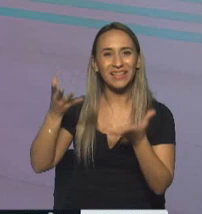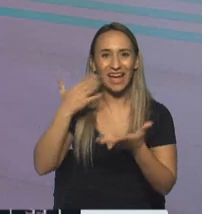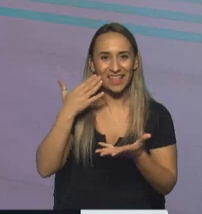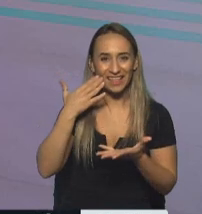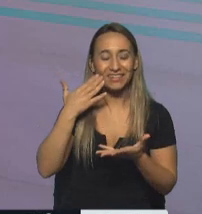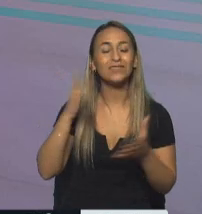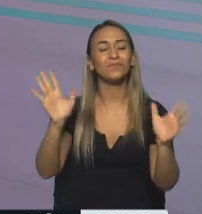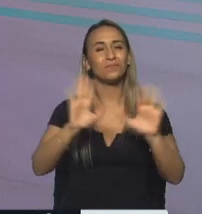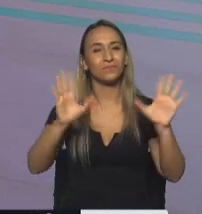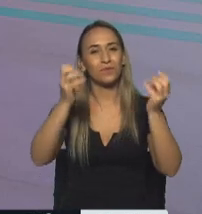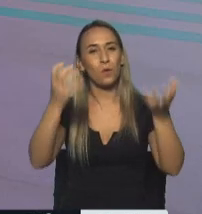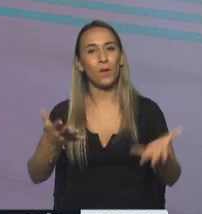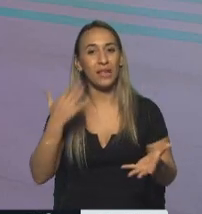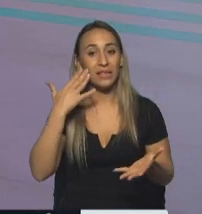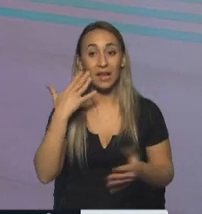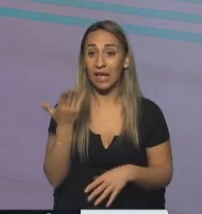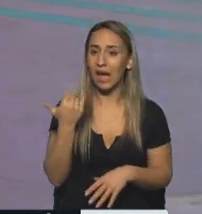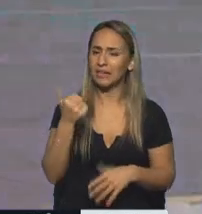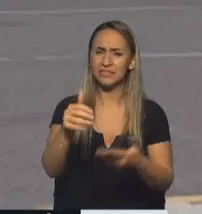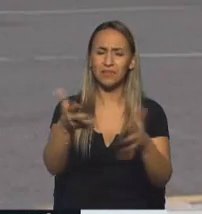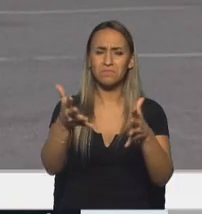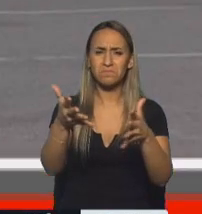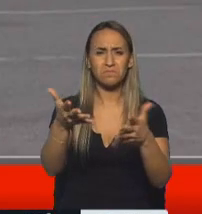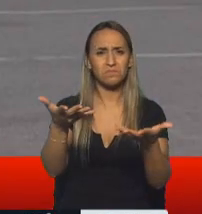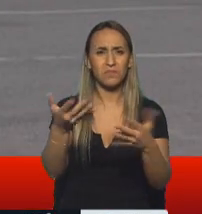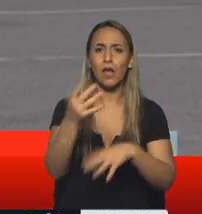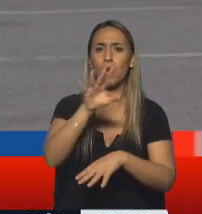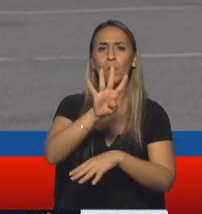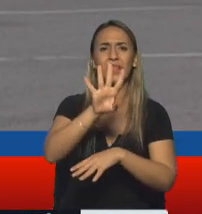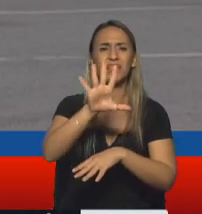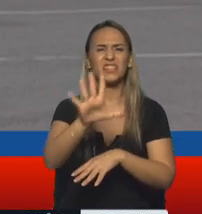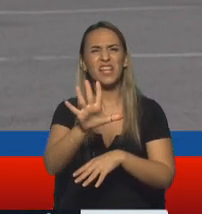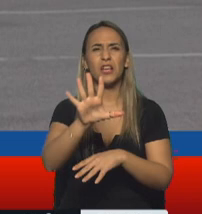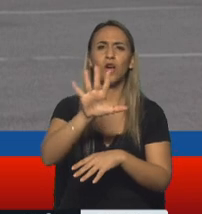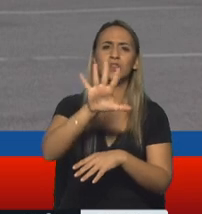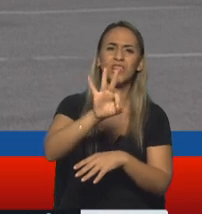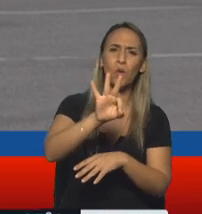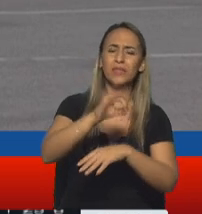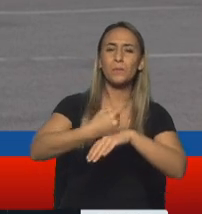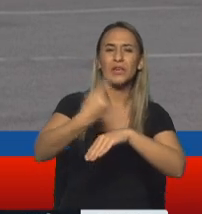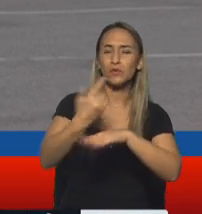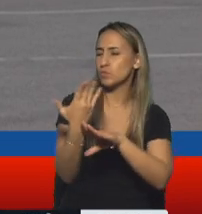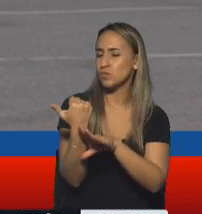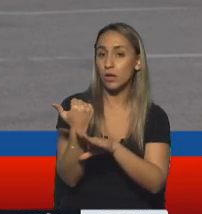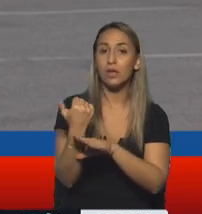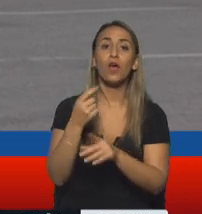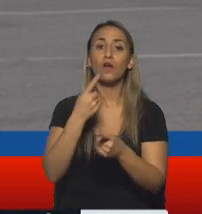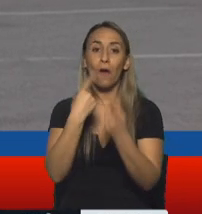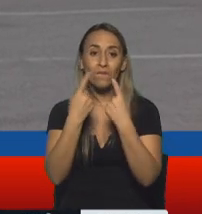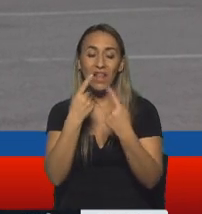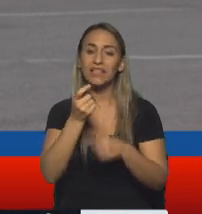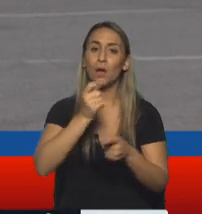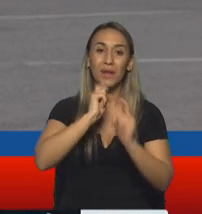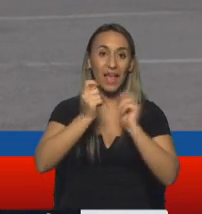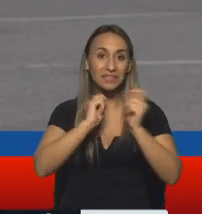Buenas tardes. Hace aproximadamente 45-50 minutos finalizó la conferencia de